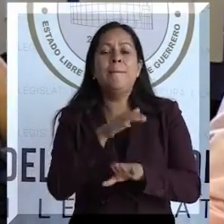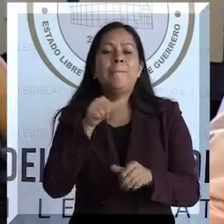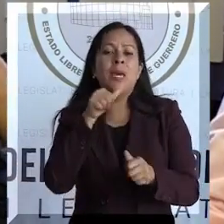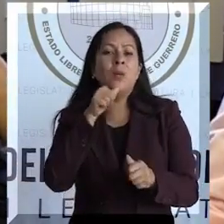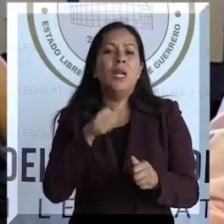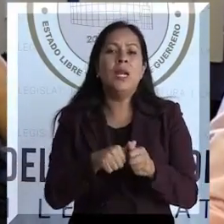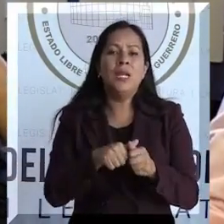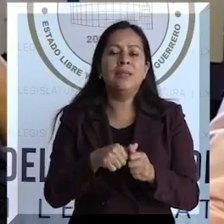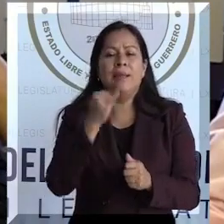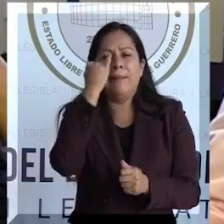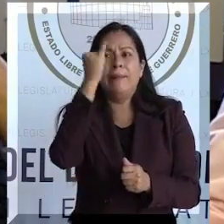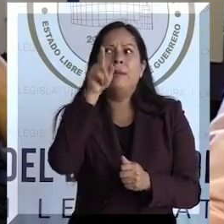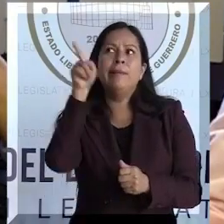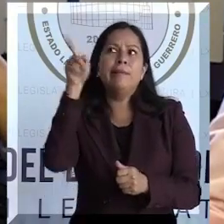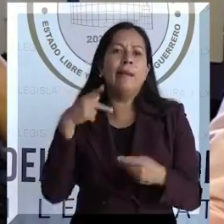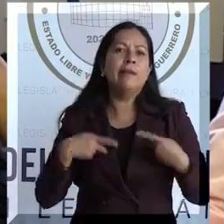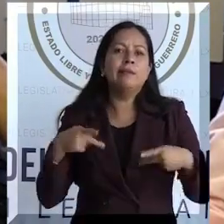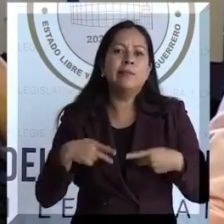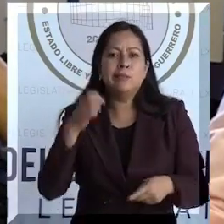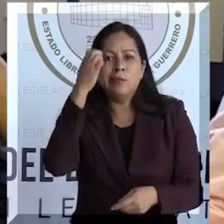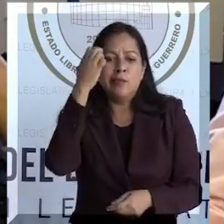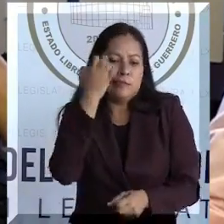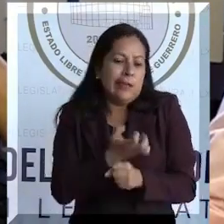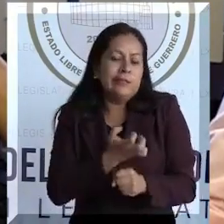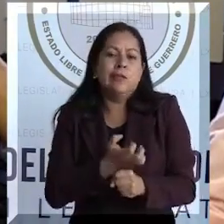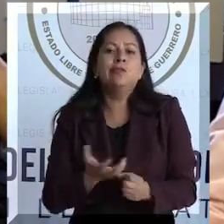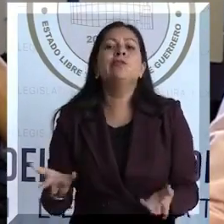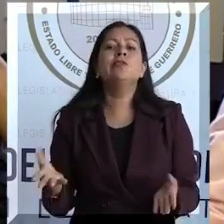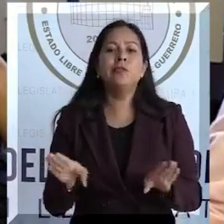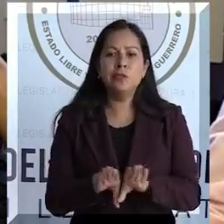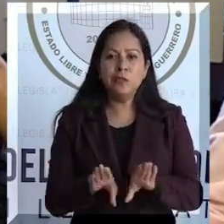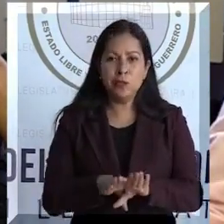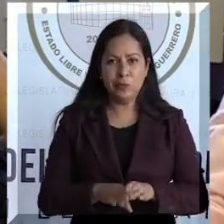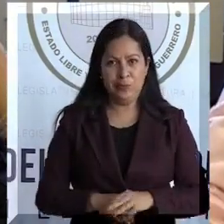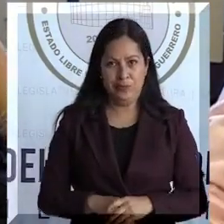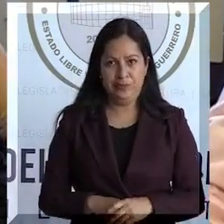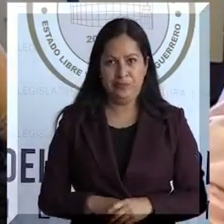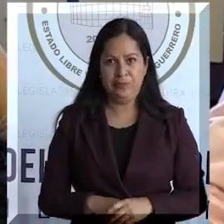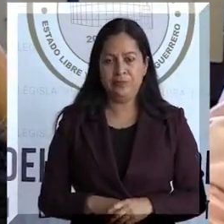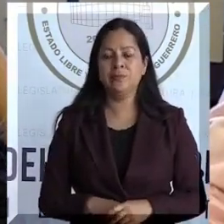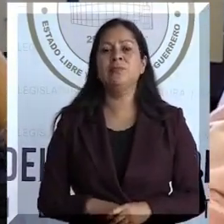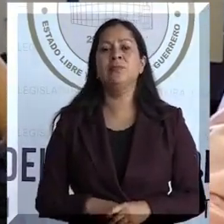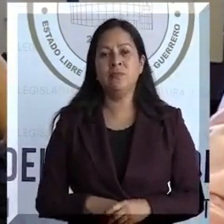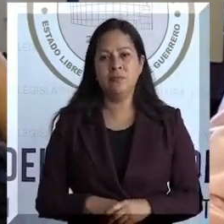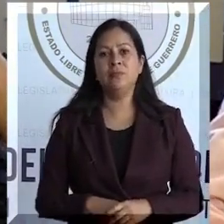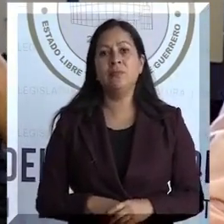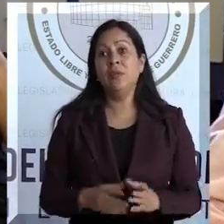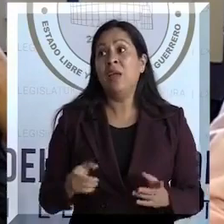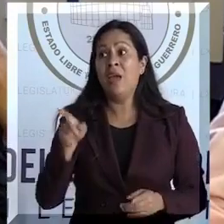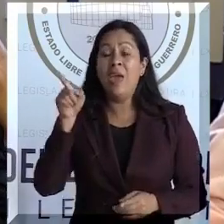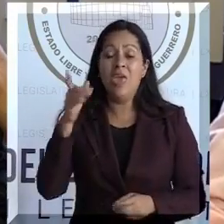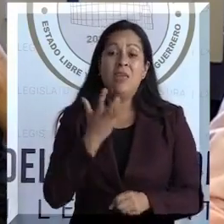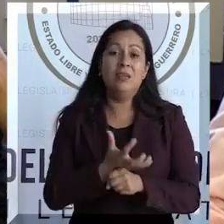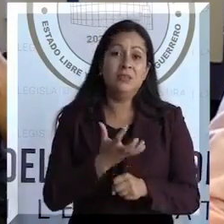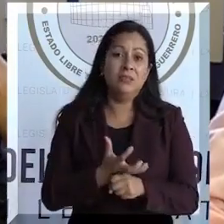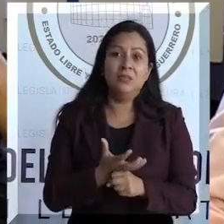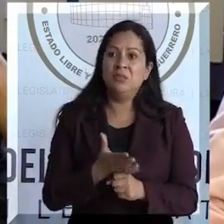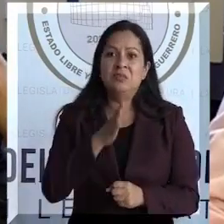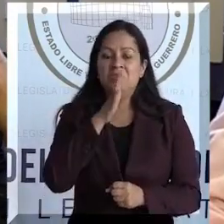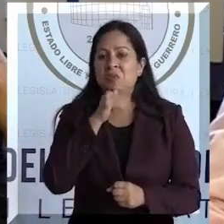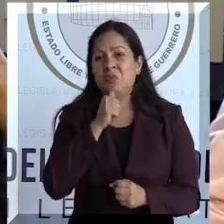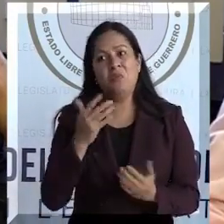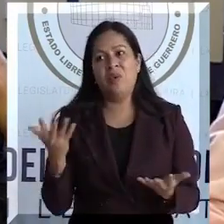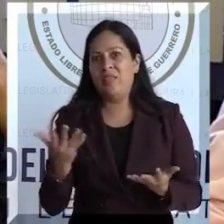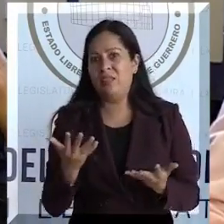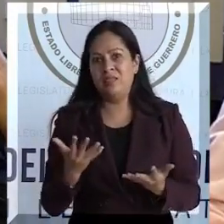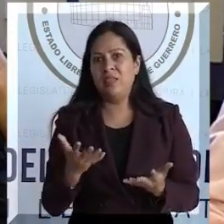pues que vengan, es difícil. Si están de migrantes allá o de mojados, como le llamamos, o indocumentados, pues